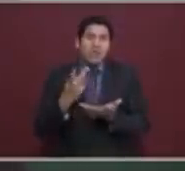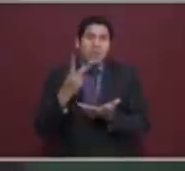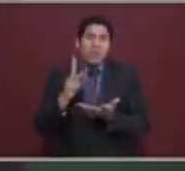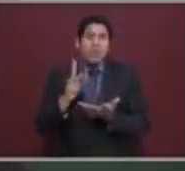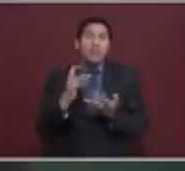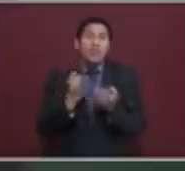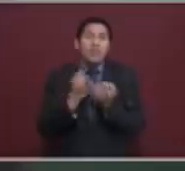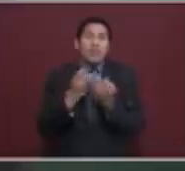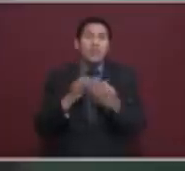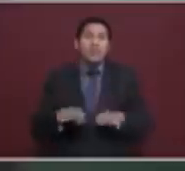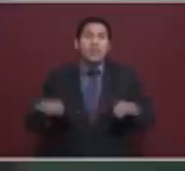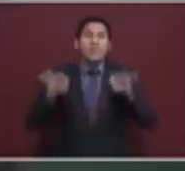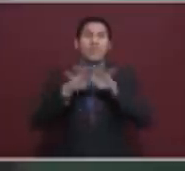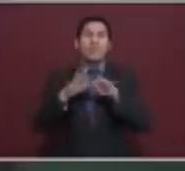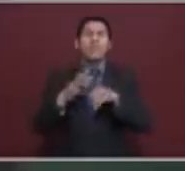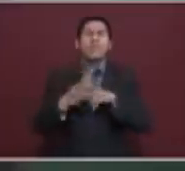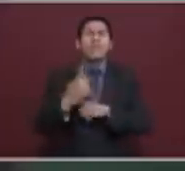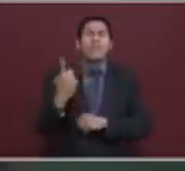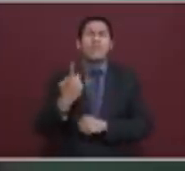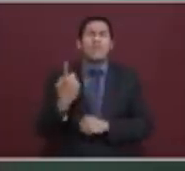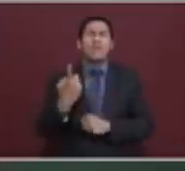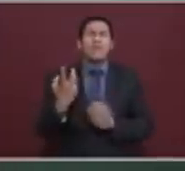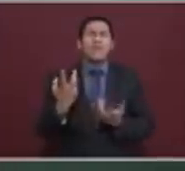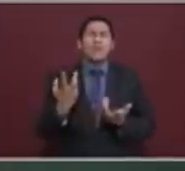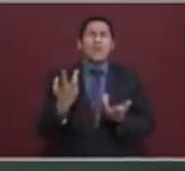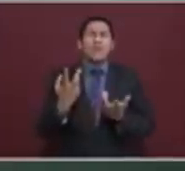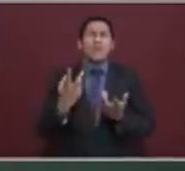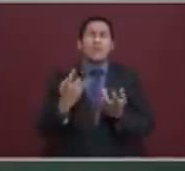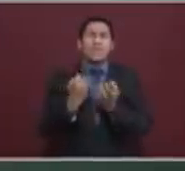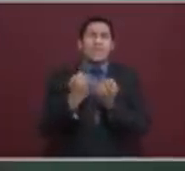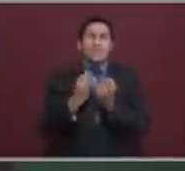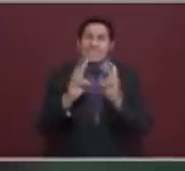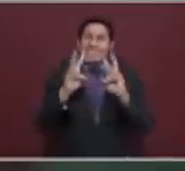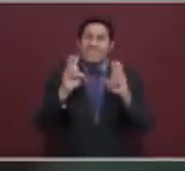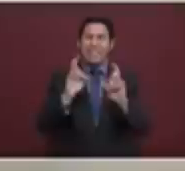en el caso de los delitos